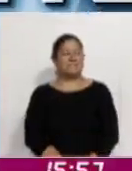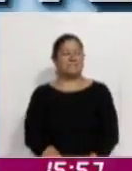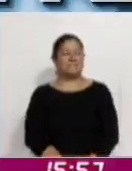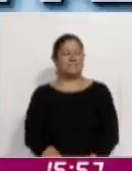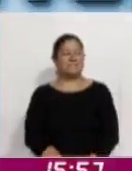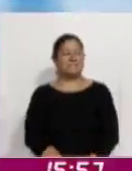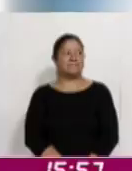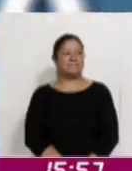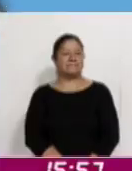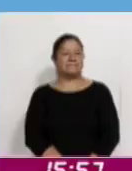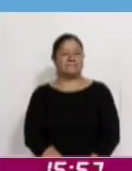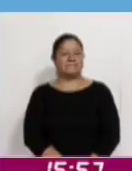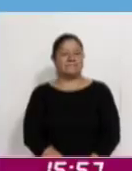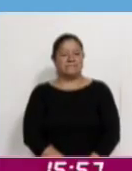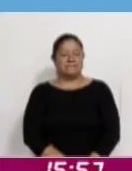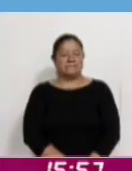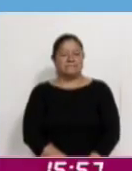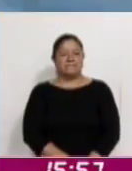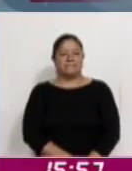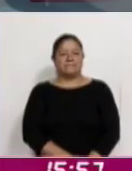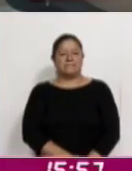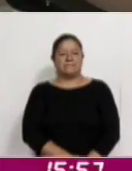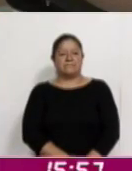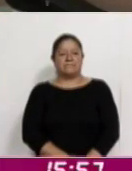Tiempo extra.